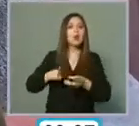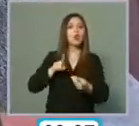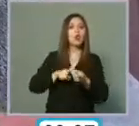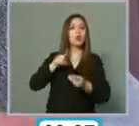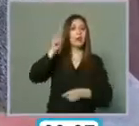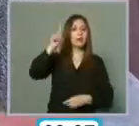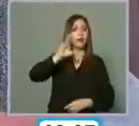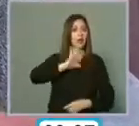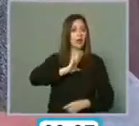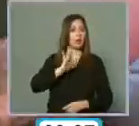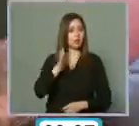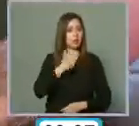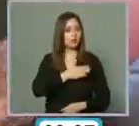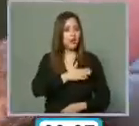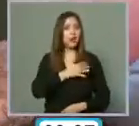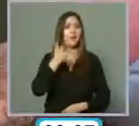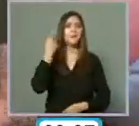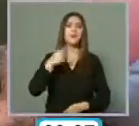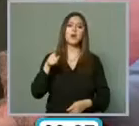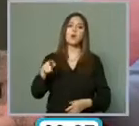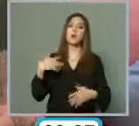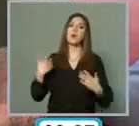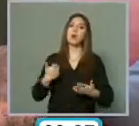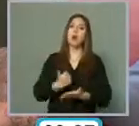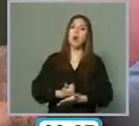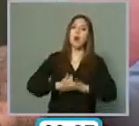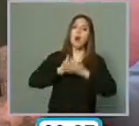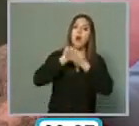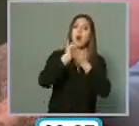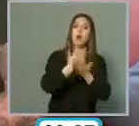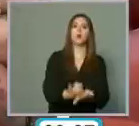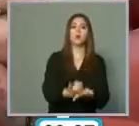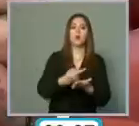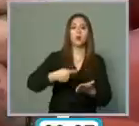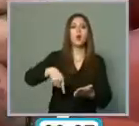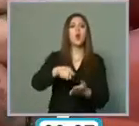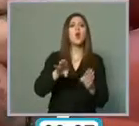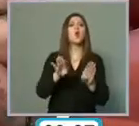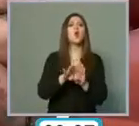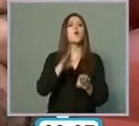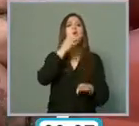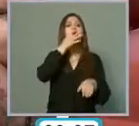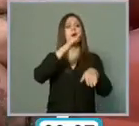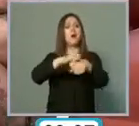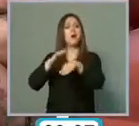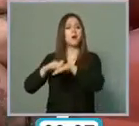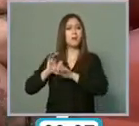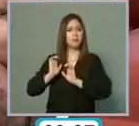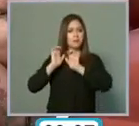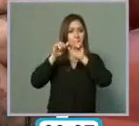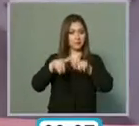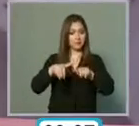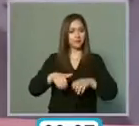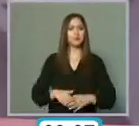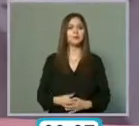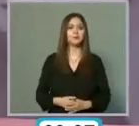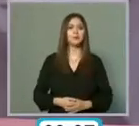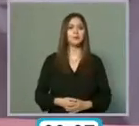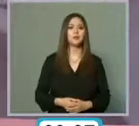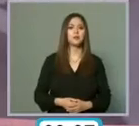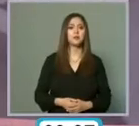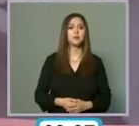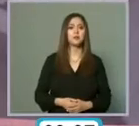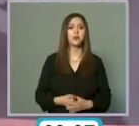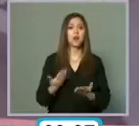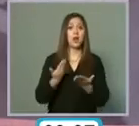son heroínas. Cuéntame un poquito de cómo es esta convocatoria que están haciendo ustedes. Bueno, en este momento la Cruz Roja está abriendo en